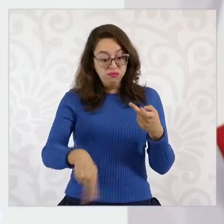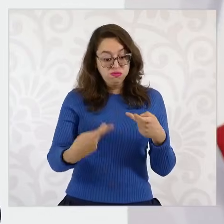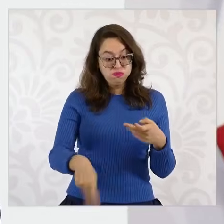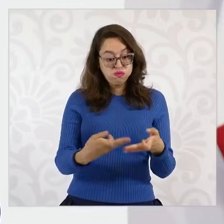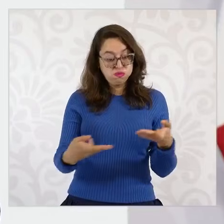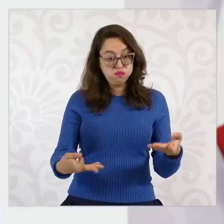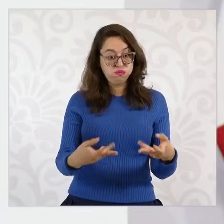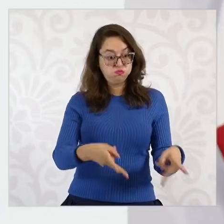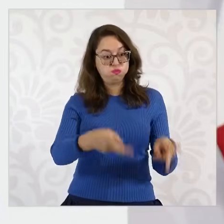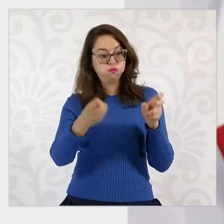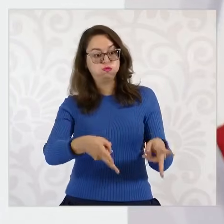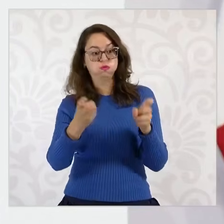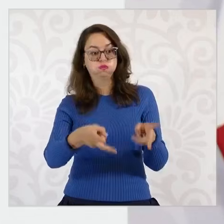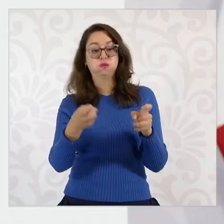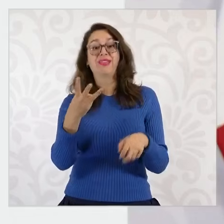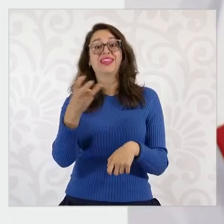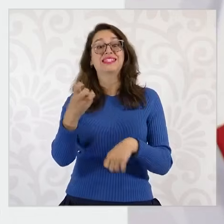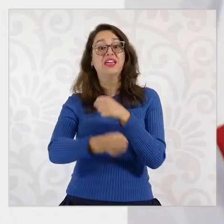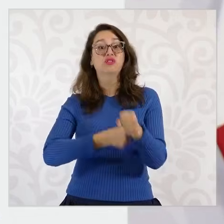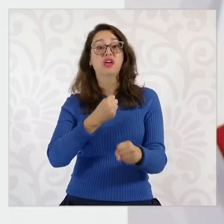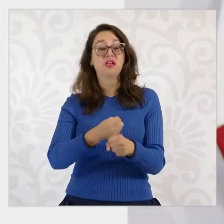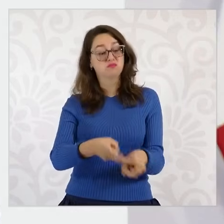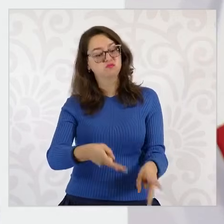territorios durante 300 años.